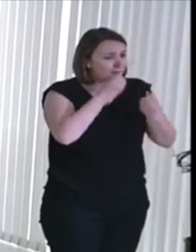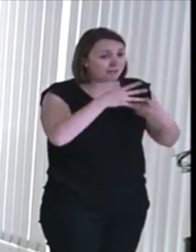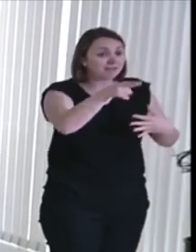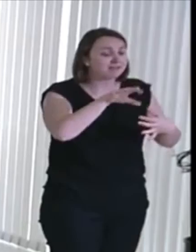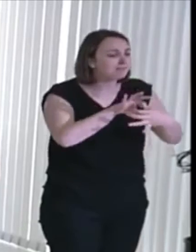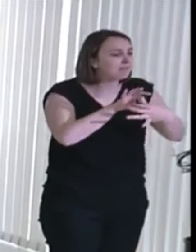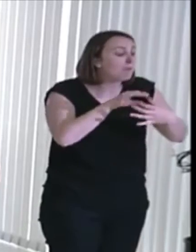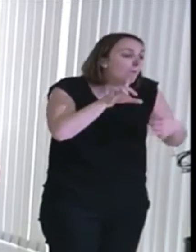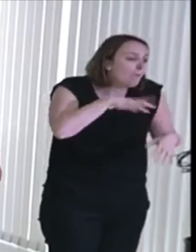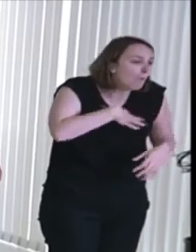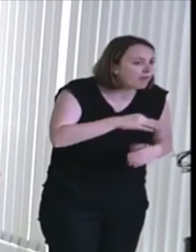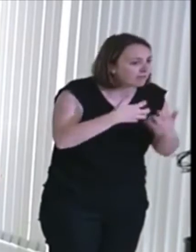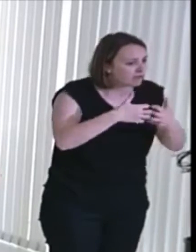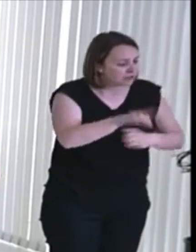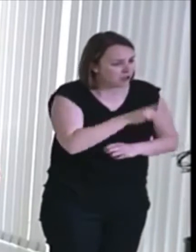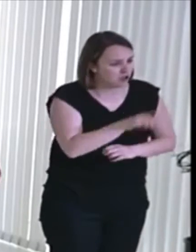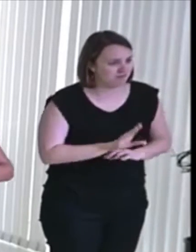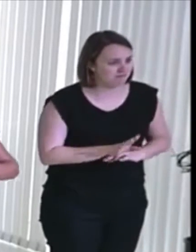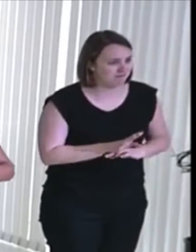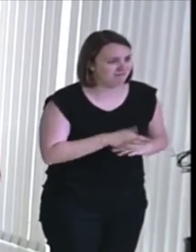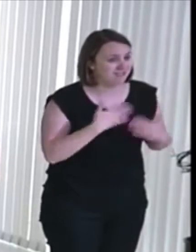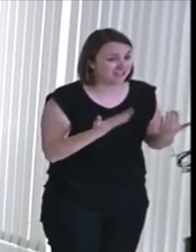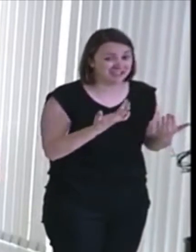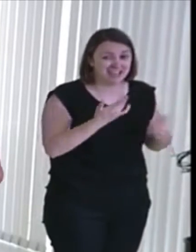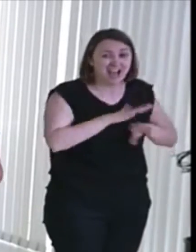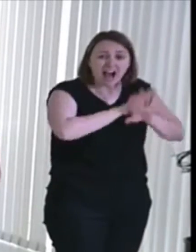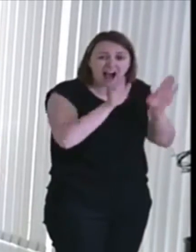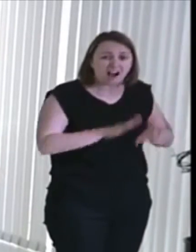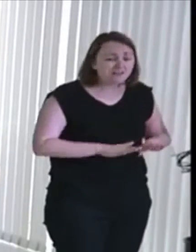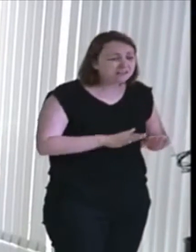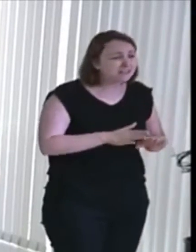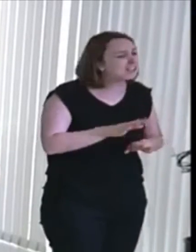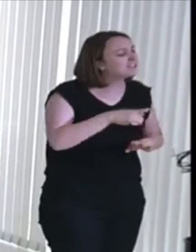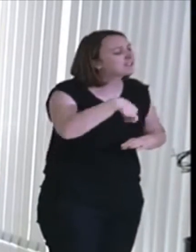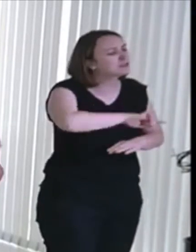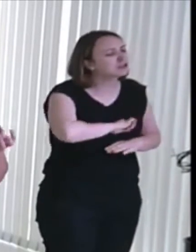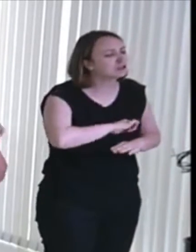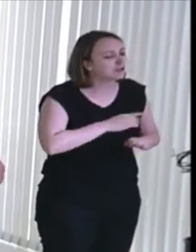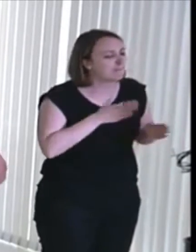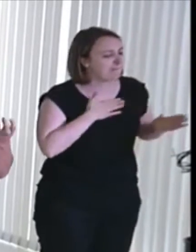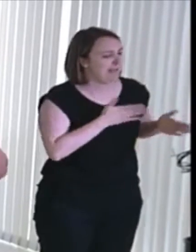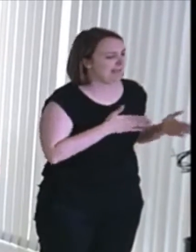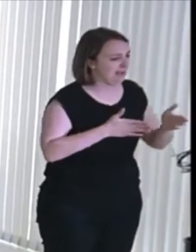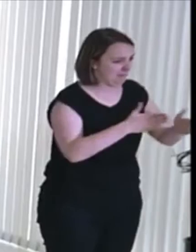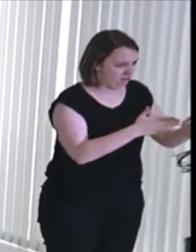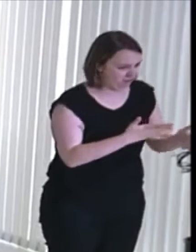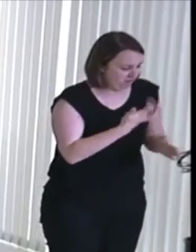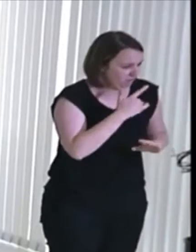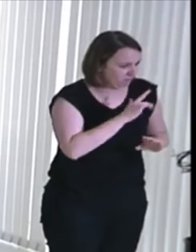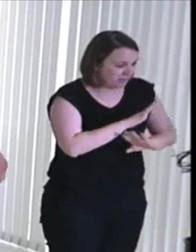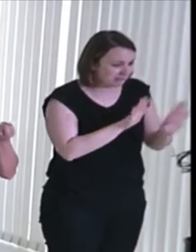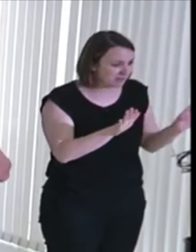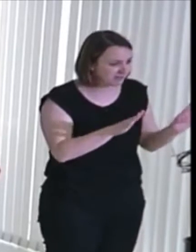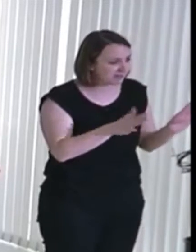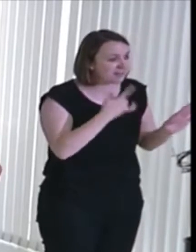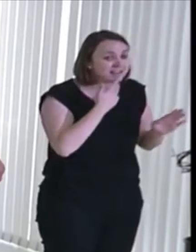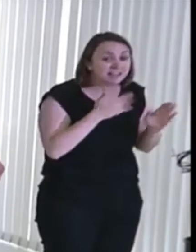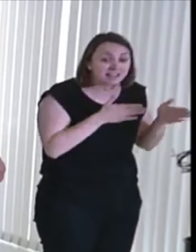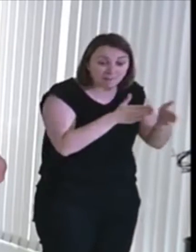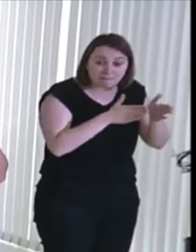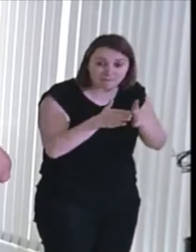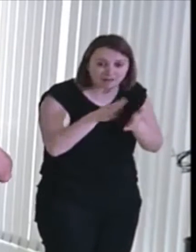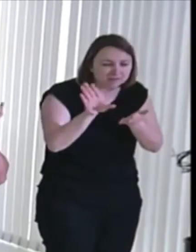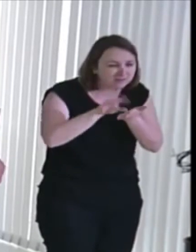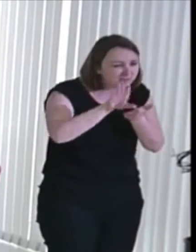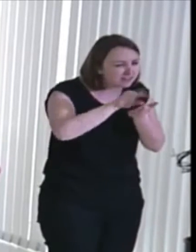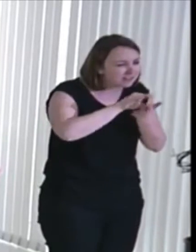¿no? Y yo creo que al final esto, pues, es encontrar tu camino, que es ir cogiendo de los caminos